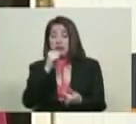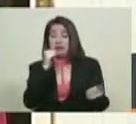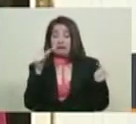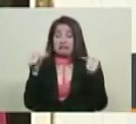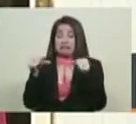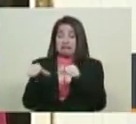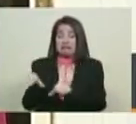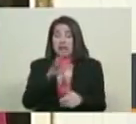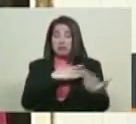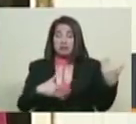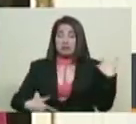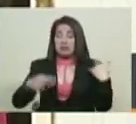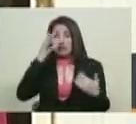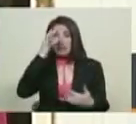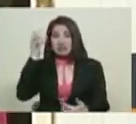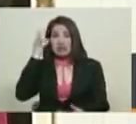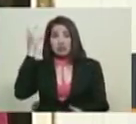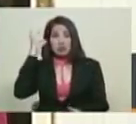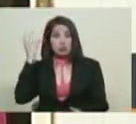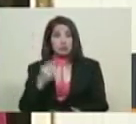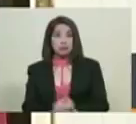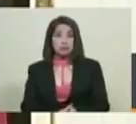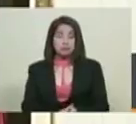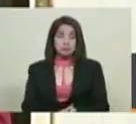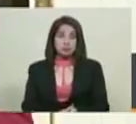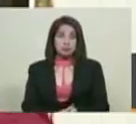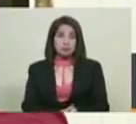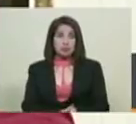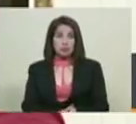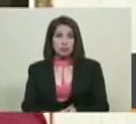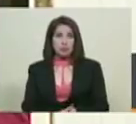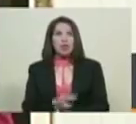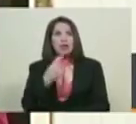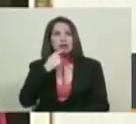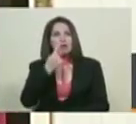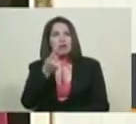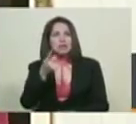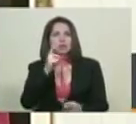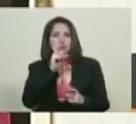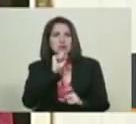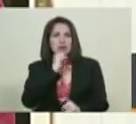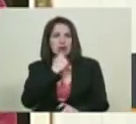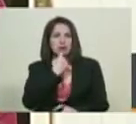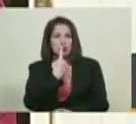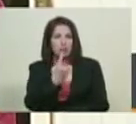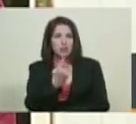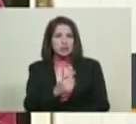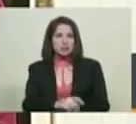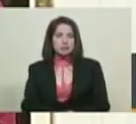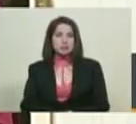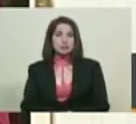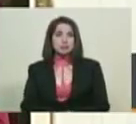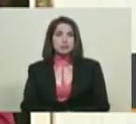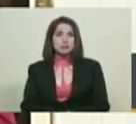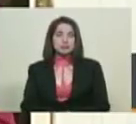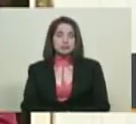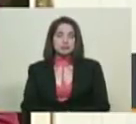Santos. La cloaca de Juan Manuel Santos. Un día les voy a confesar un secreto. ¿Quieren?